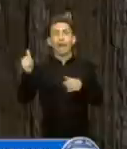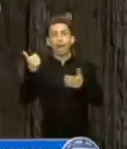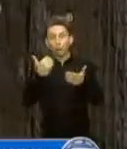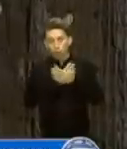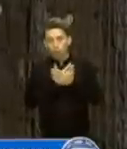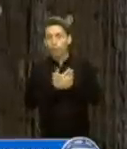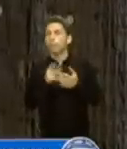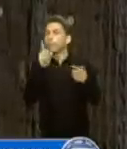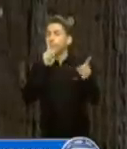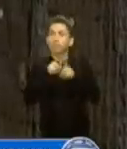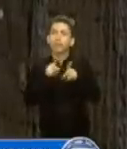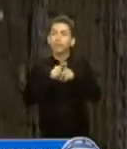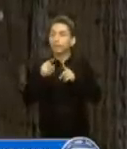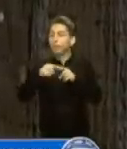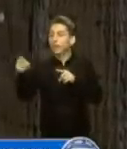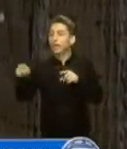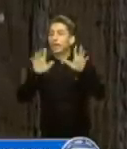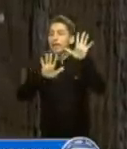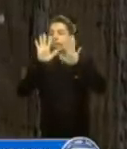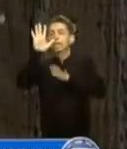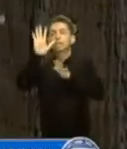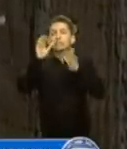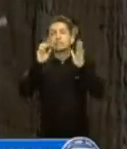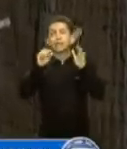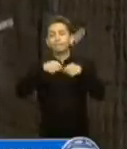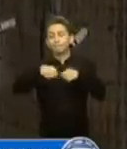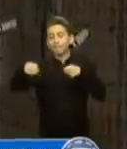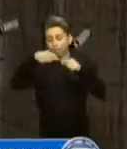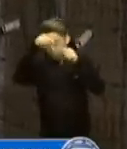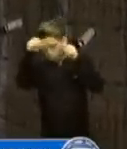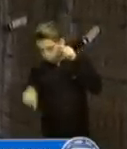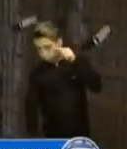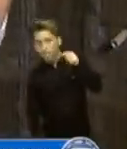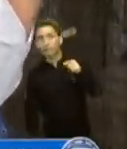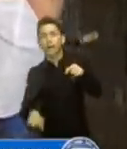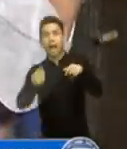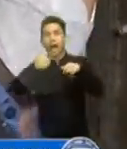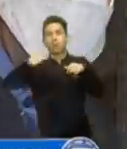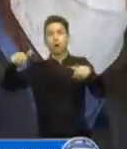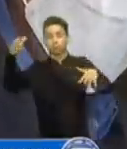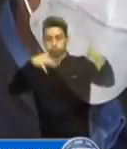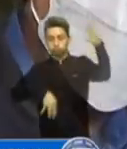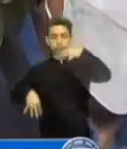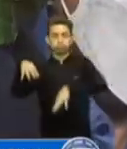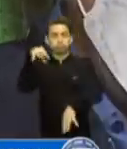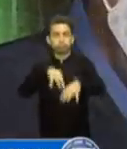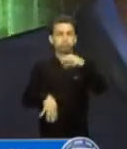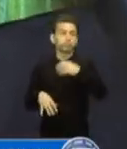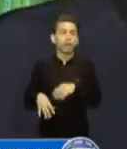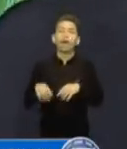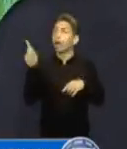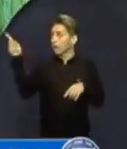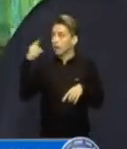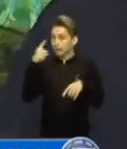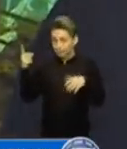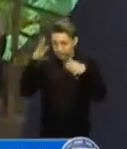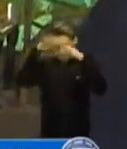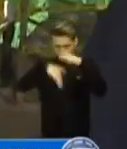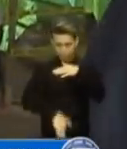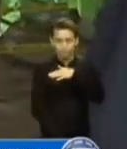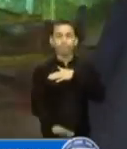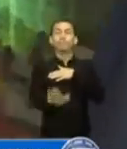a 15 metros de profundidad, 1 kilómetro de nuevos colectores. Y sobre este paso a desnivel va